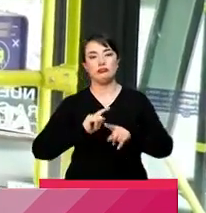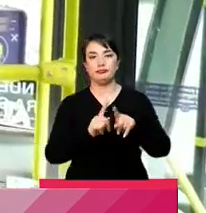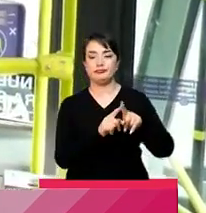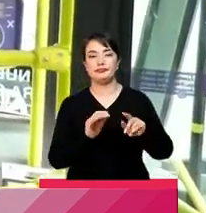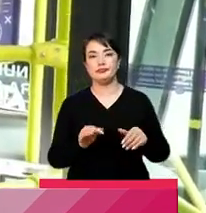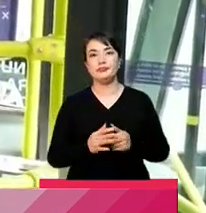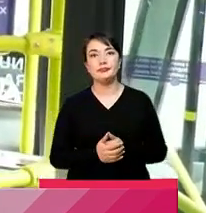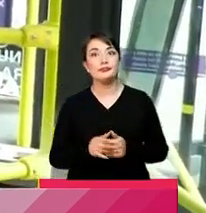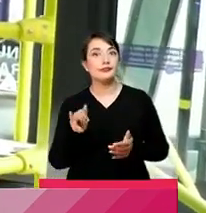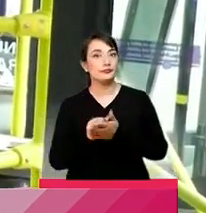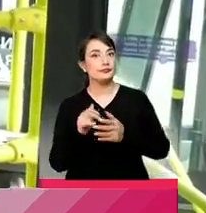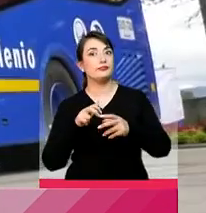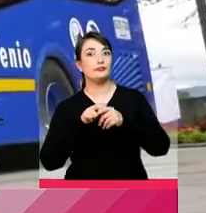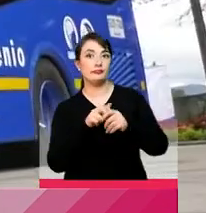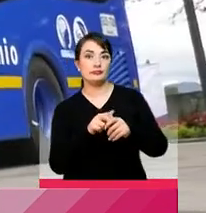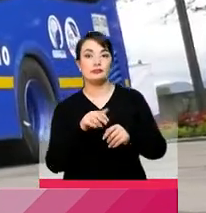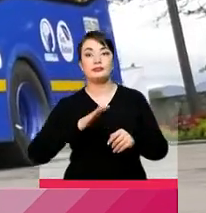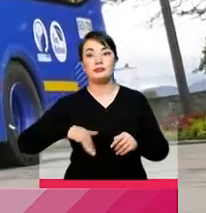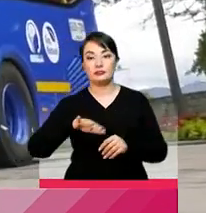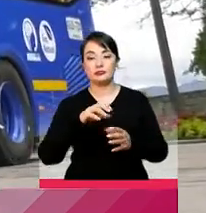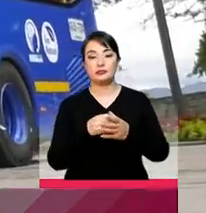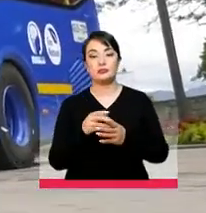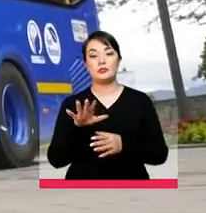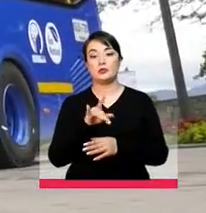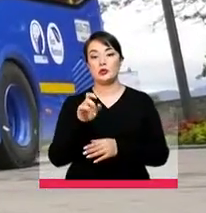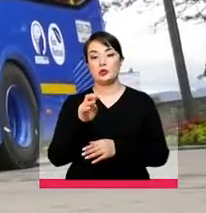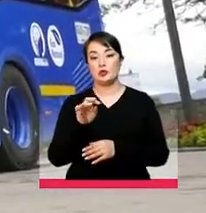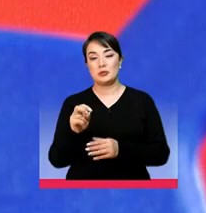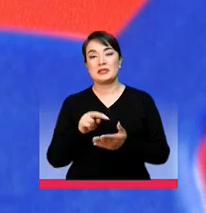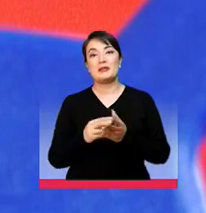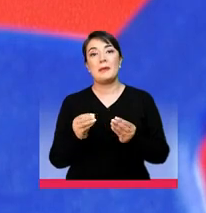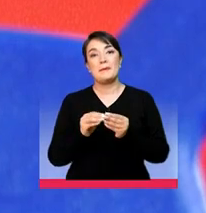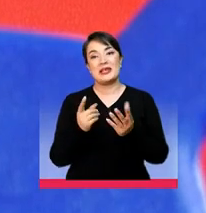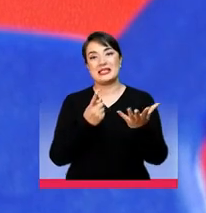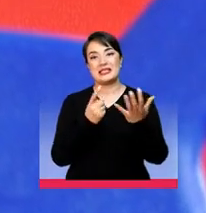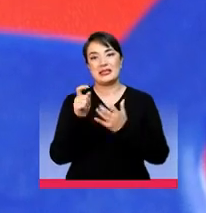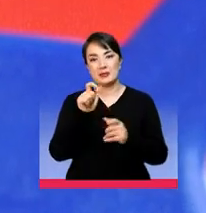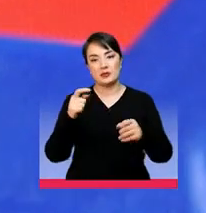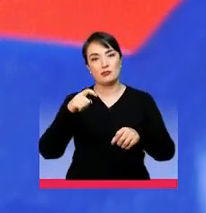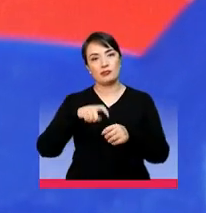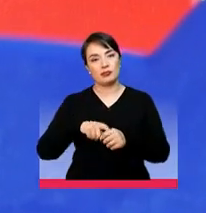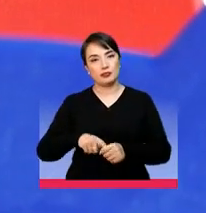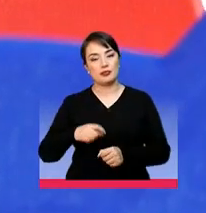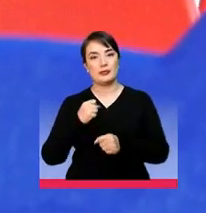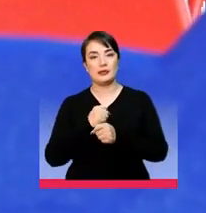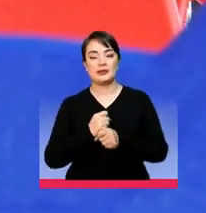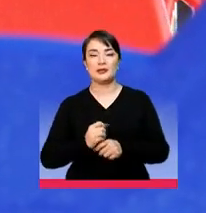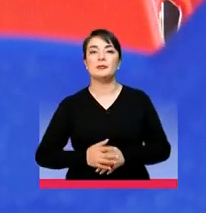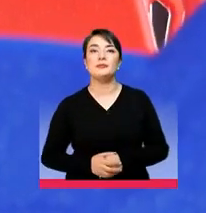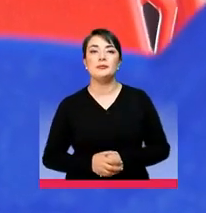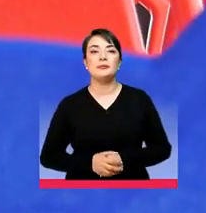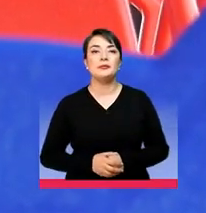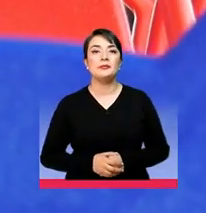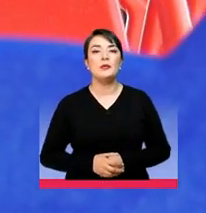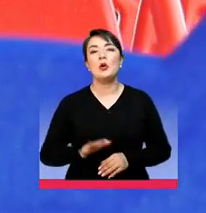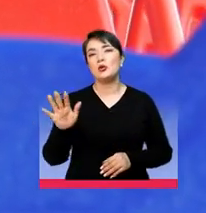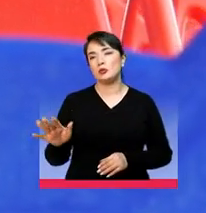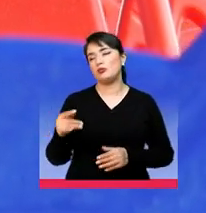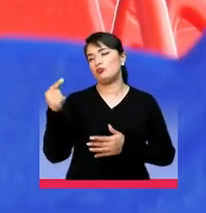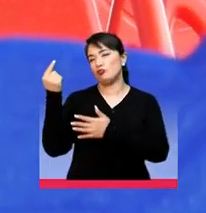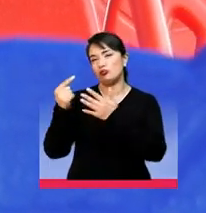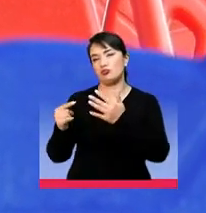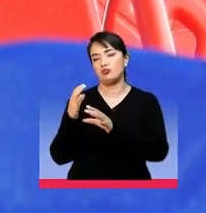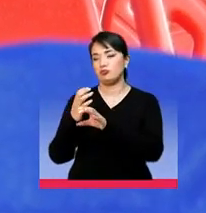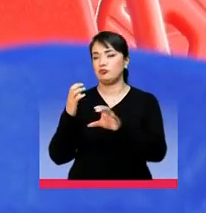de buses, la organización Suma generó más de 600 empleos directos. Dentro de las características especiales que